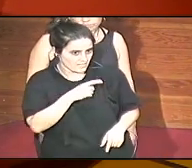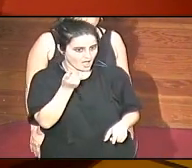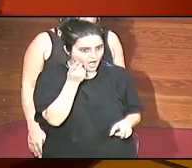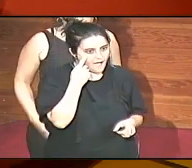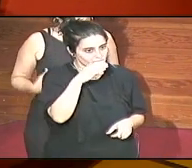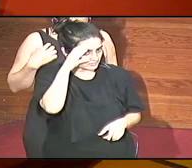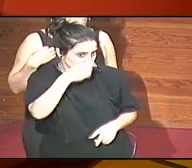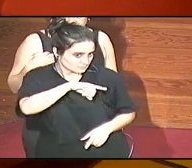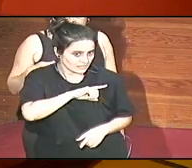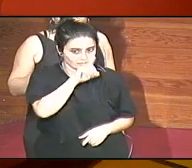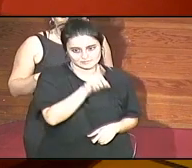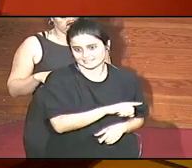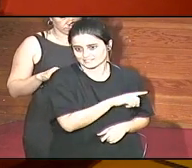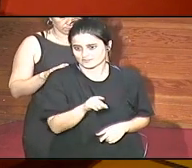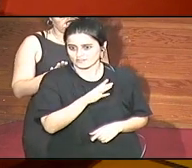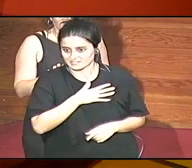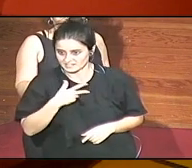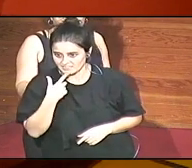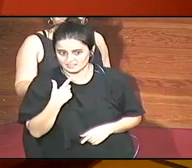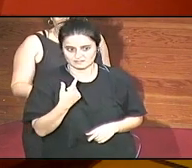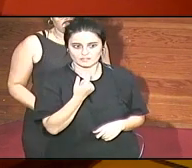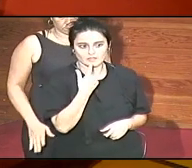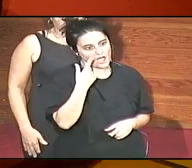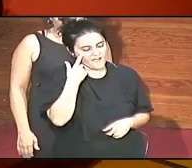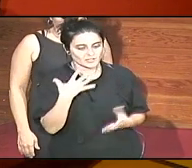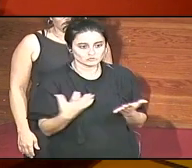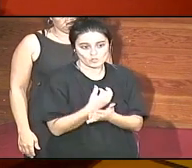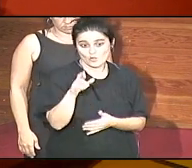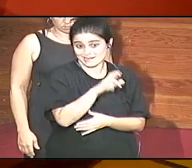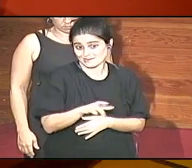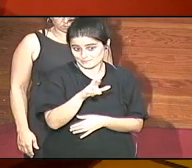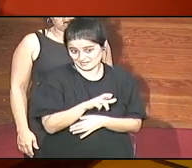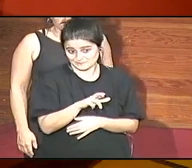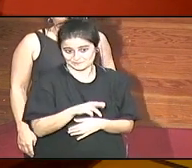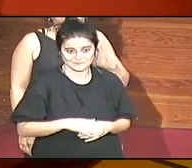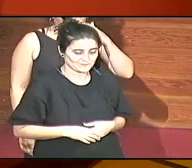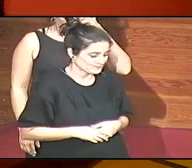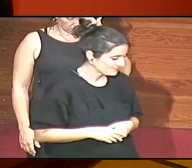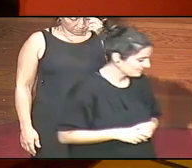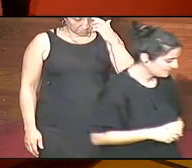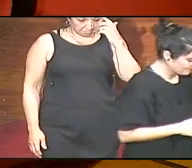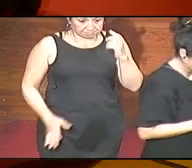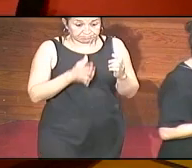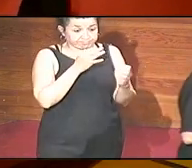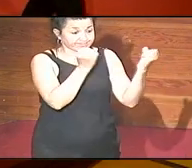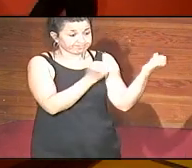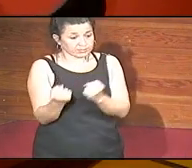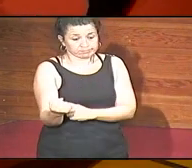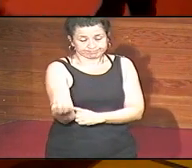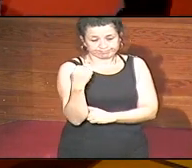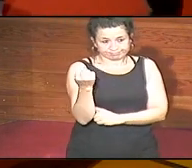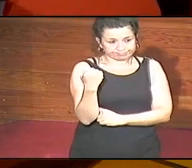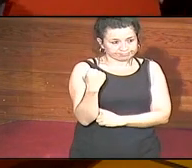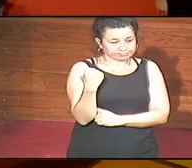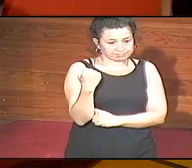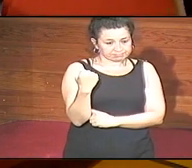les dijeran que les ayudaran a recuperar todo eso y como no no les hacían caso me daba